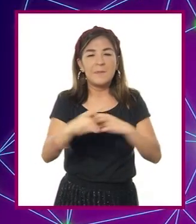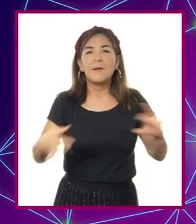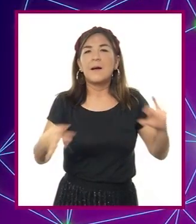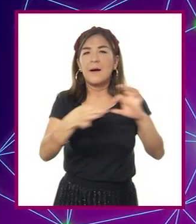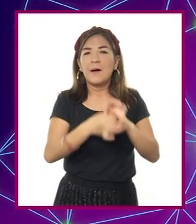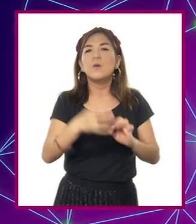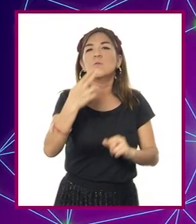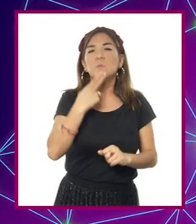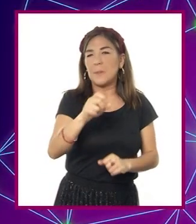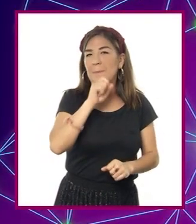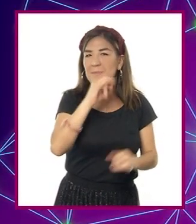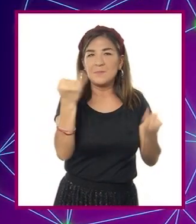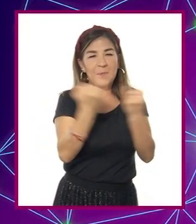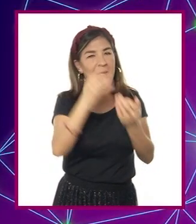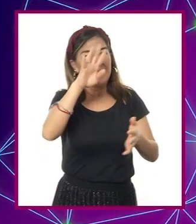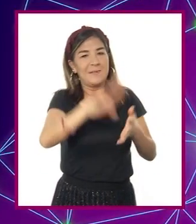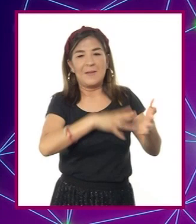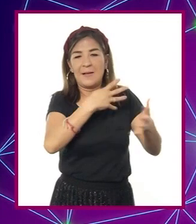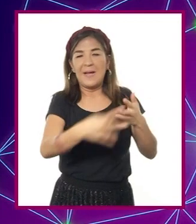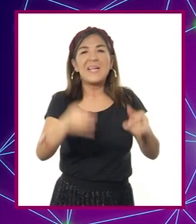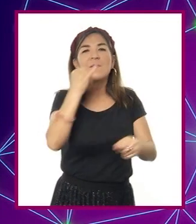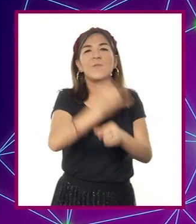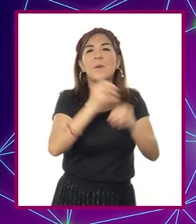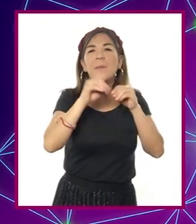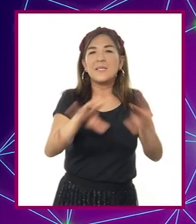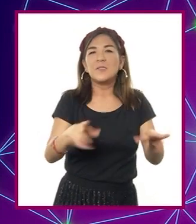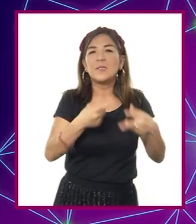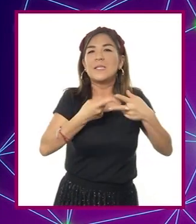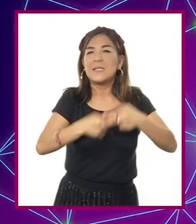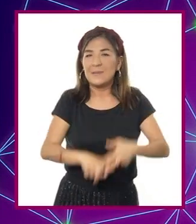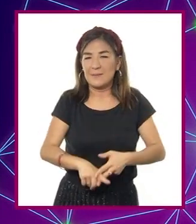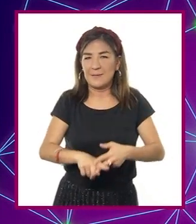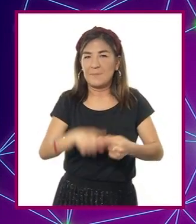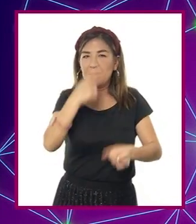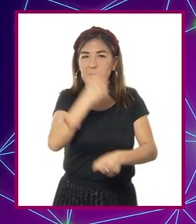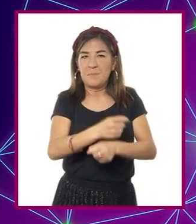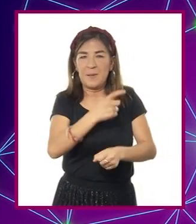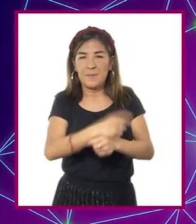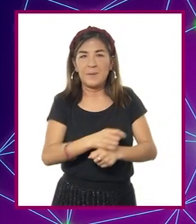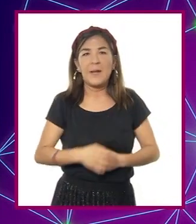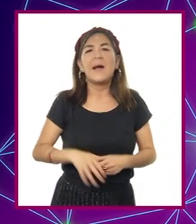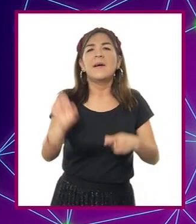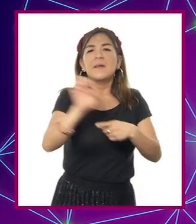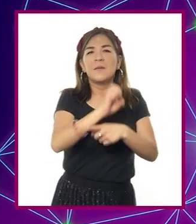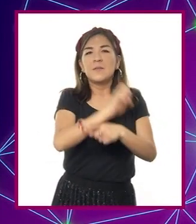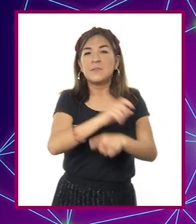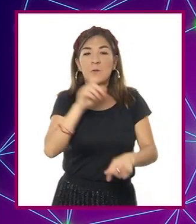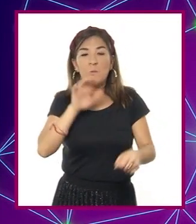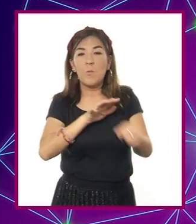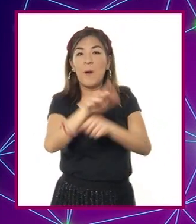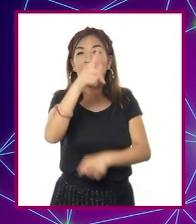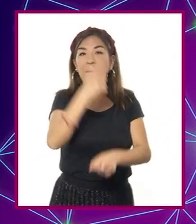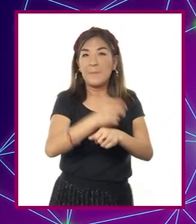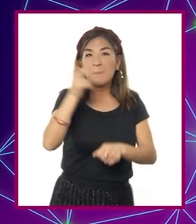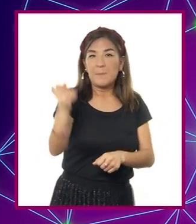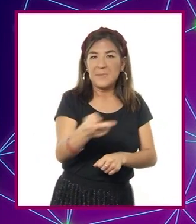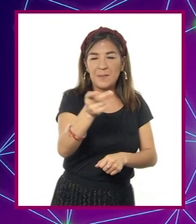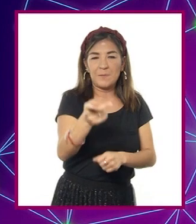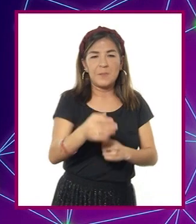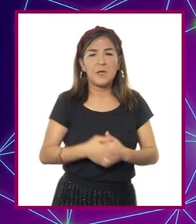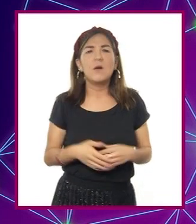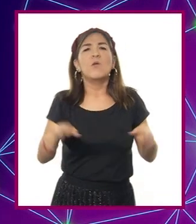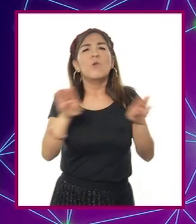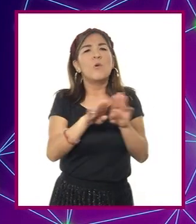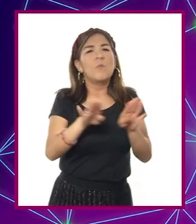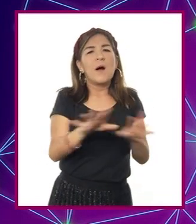usaremos la misma tabla con los datos iniciales. Entonces, Para la primera pregunta, ¿cómo